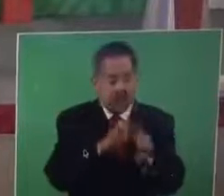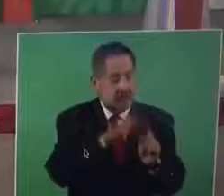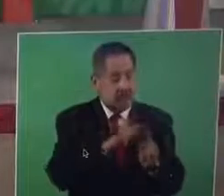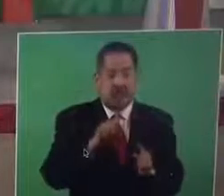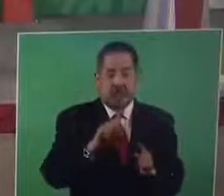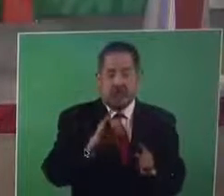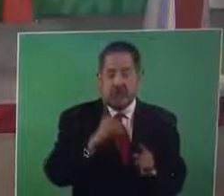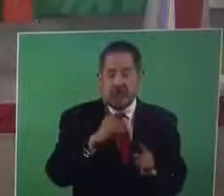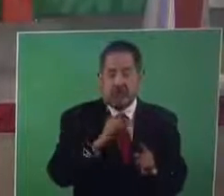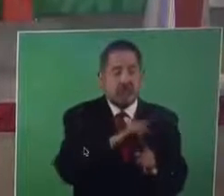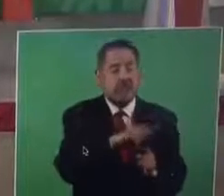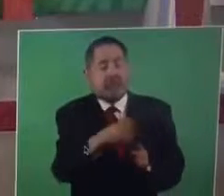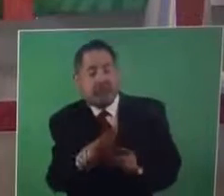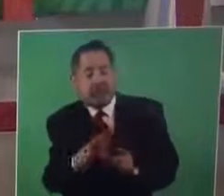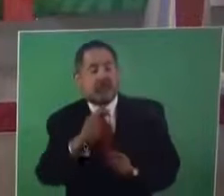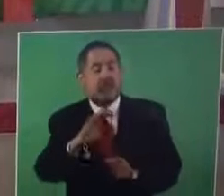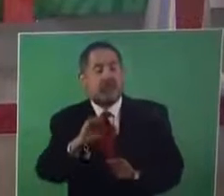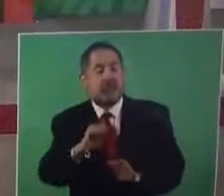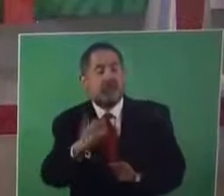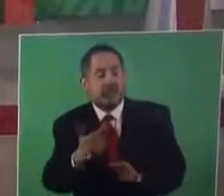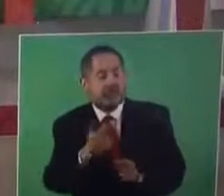se entiende Salinas,